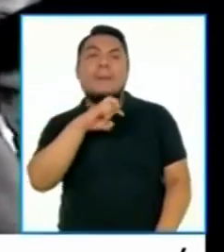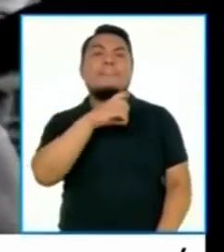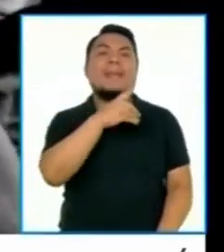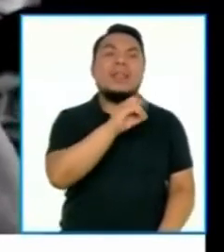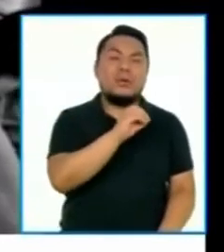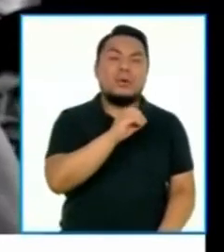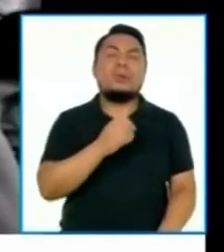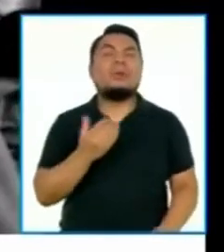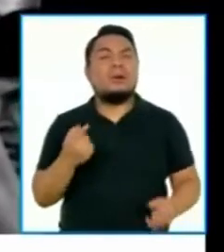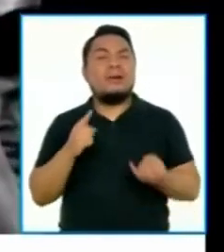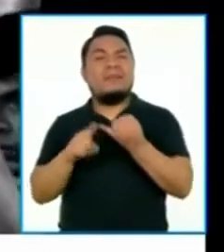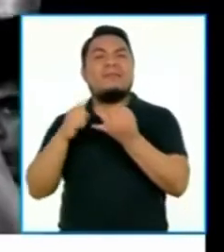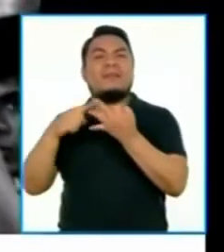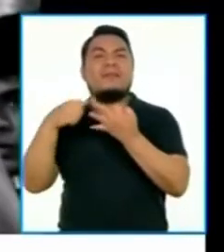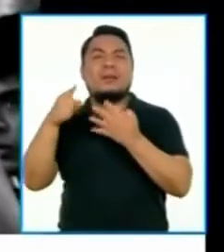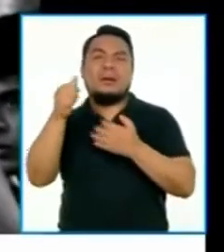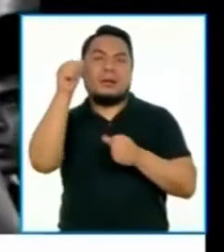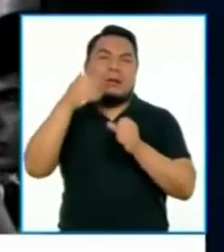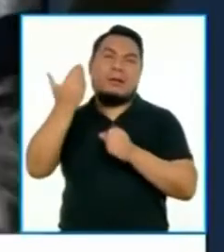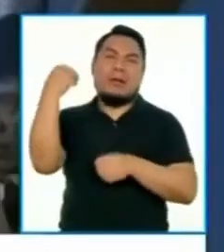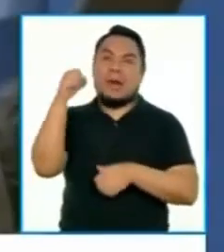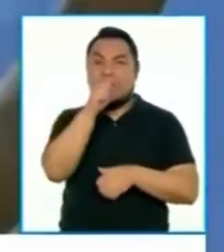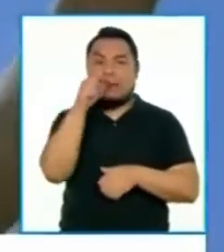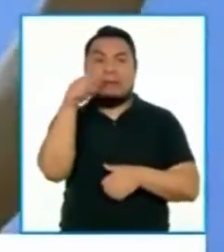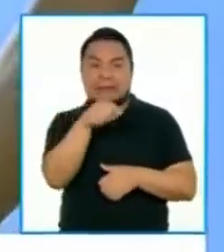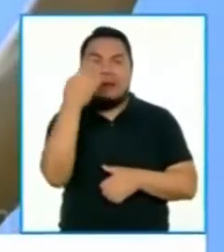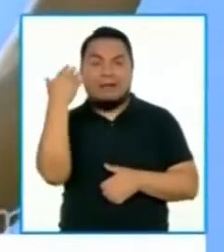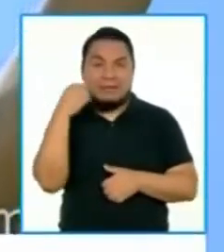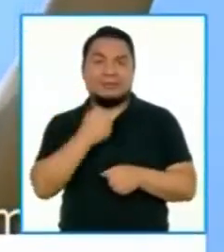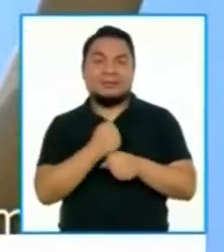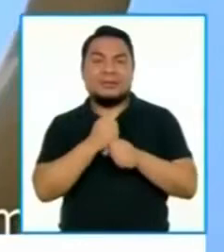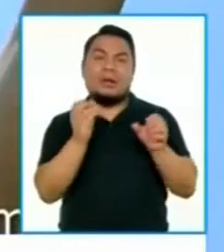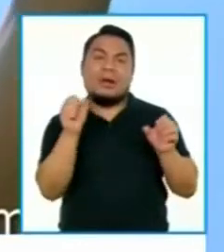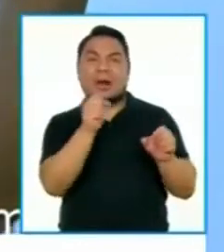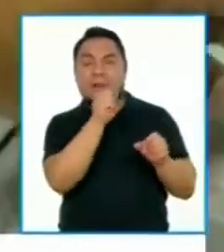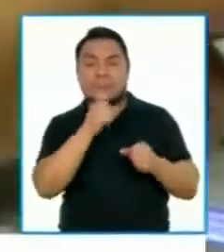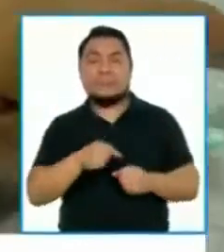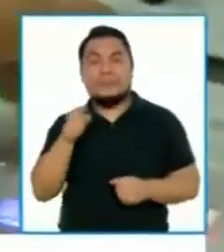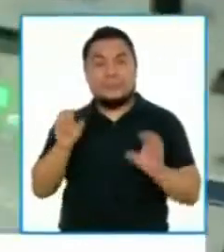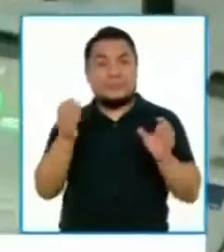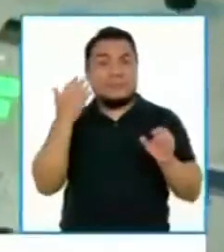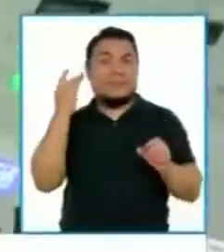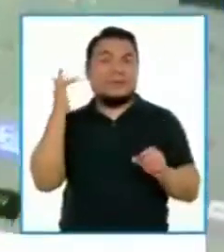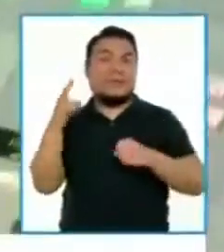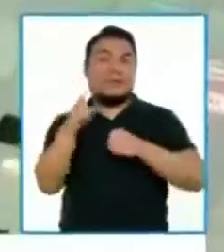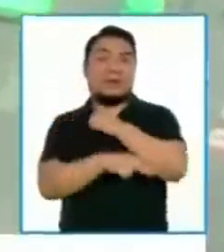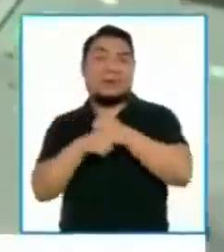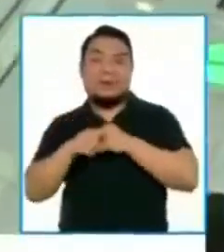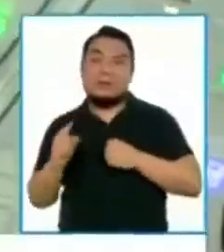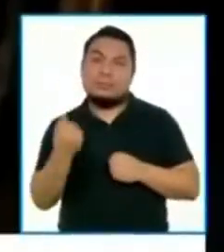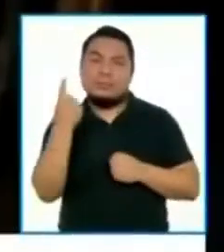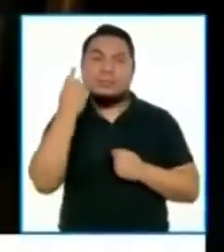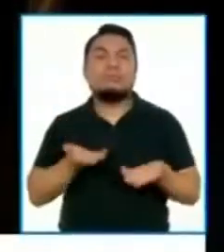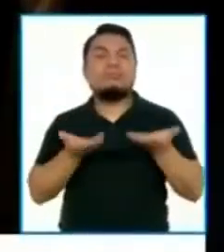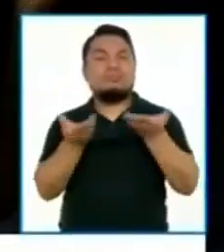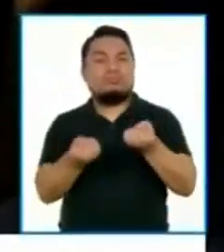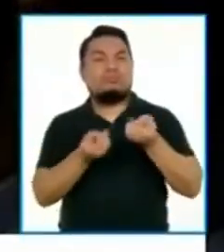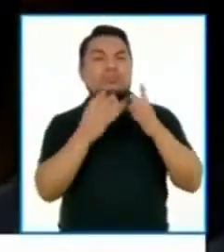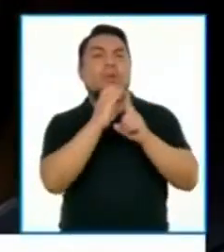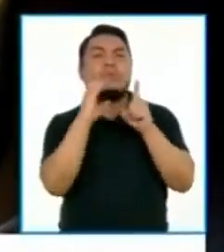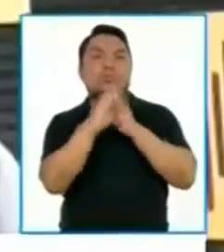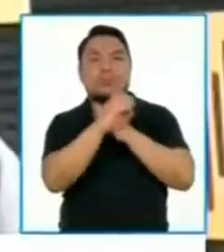Infante, por mencionar a los más recordados. La programación de Radio Nacional se destacó siempre por priorizar la cultura y